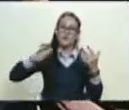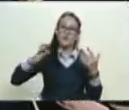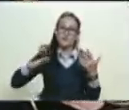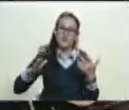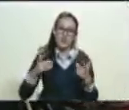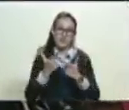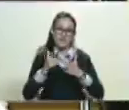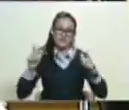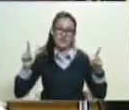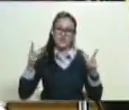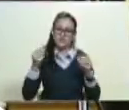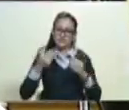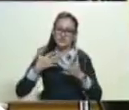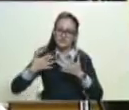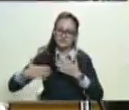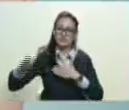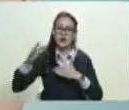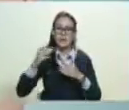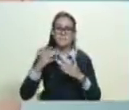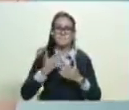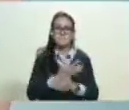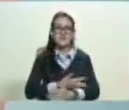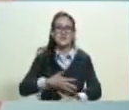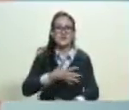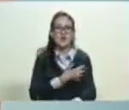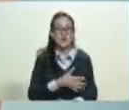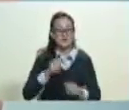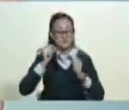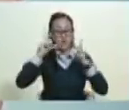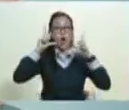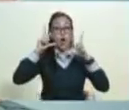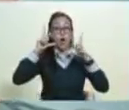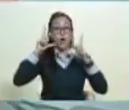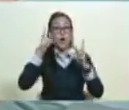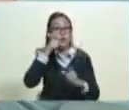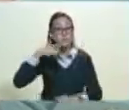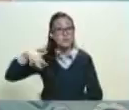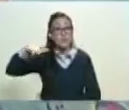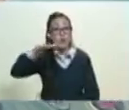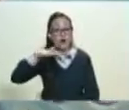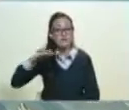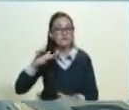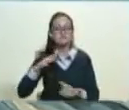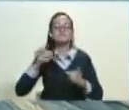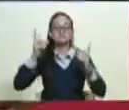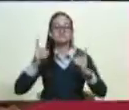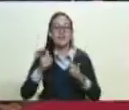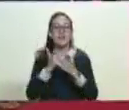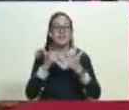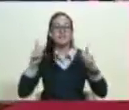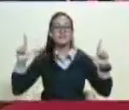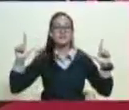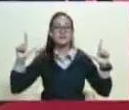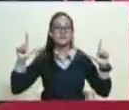Entramos hechos millones, como solo despiertan los pueblos cuando están decididos a ser libres. En